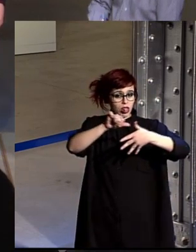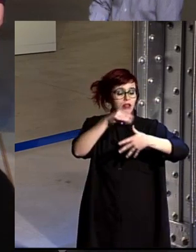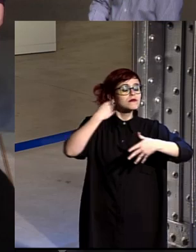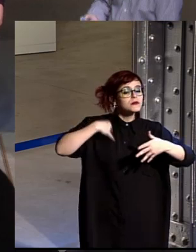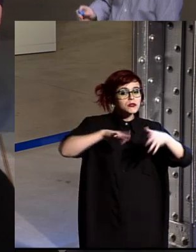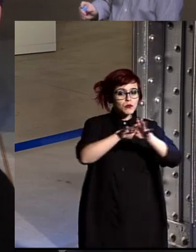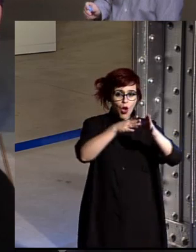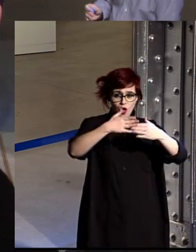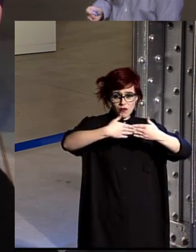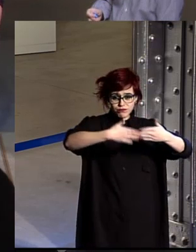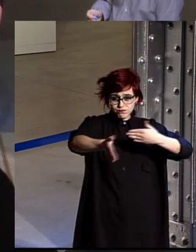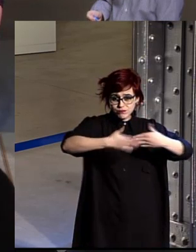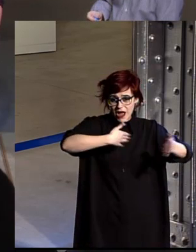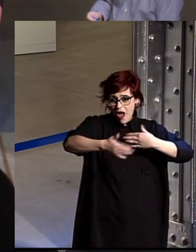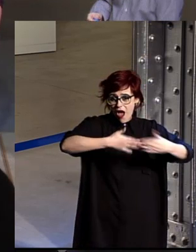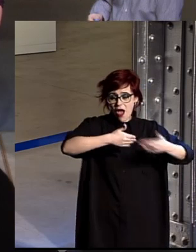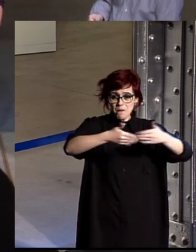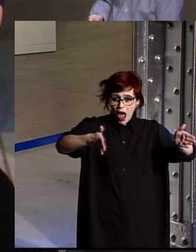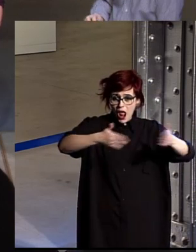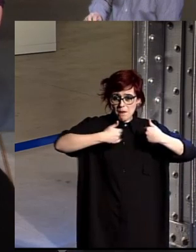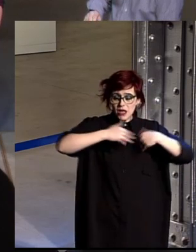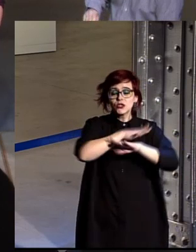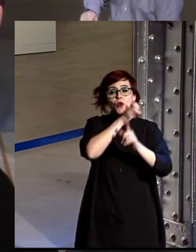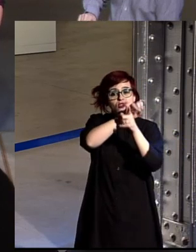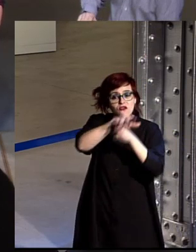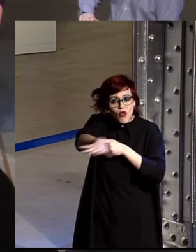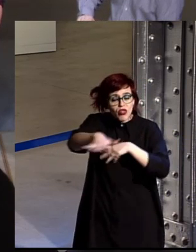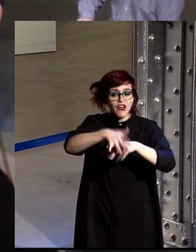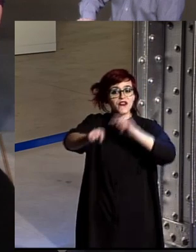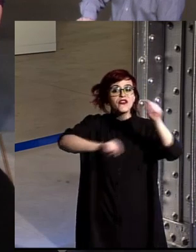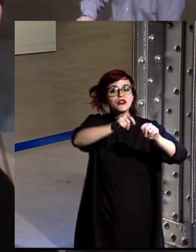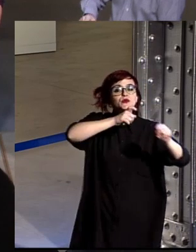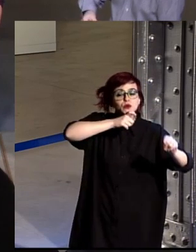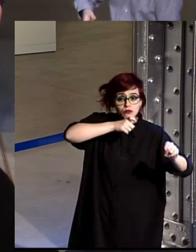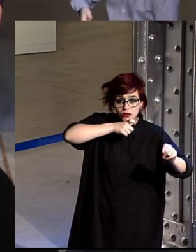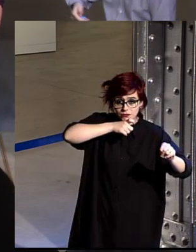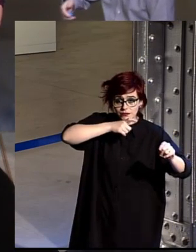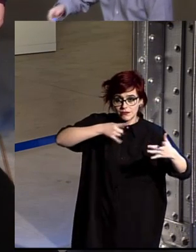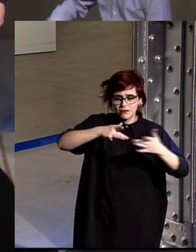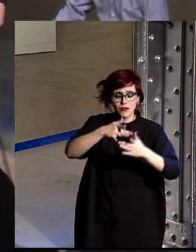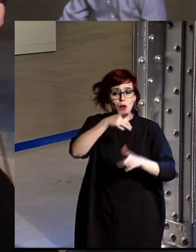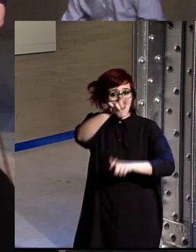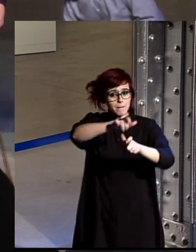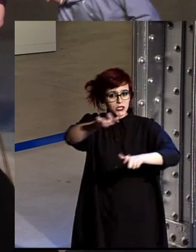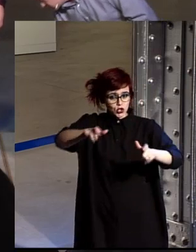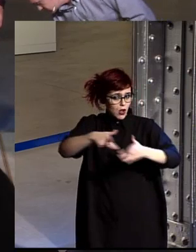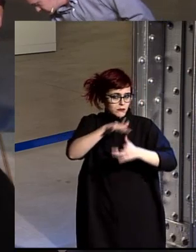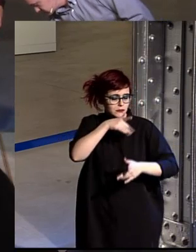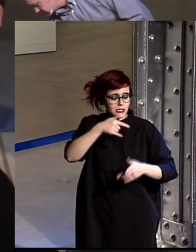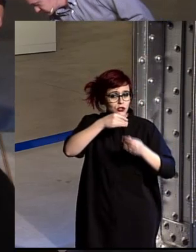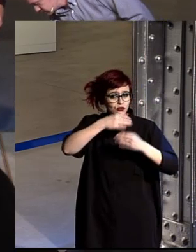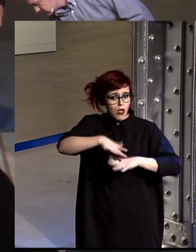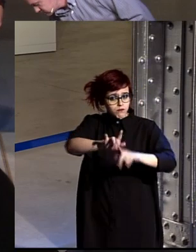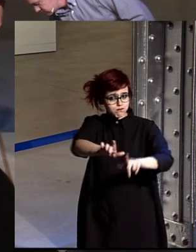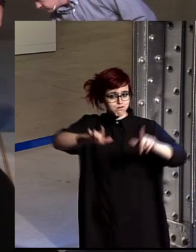ejemplos de la historia de cómo han influido los virus, ¿no? Hay cantidad de personajes históricos,